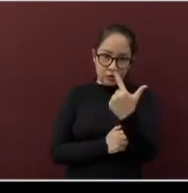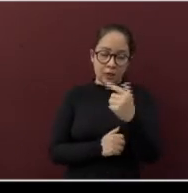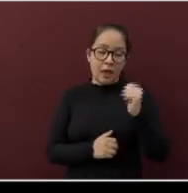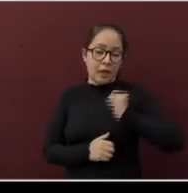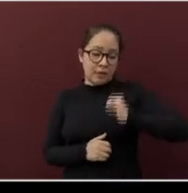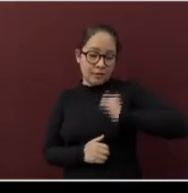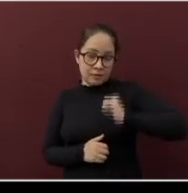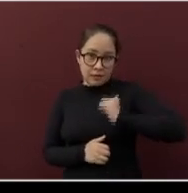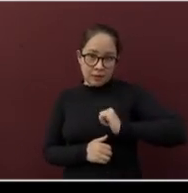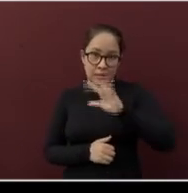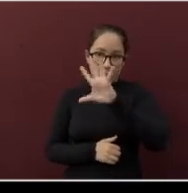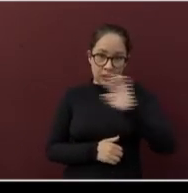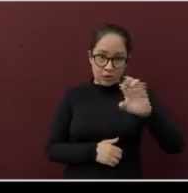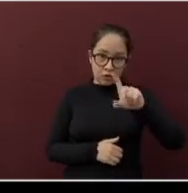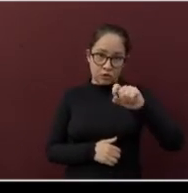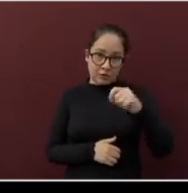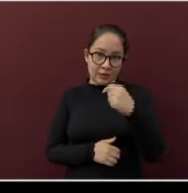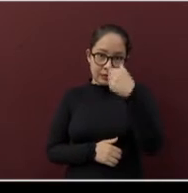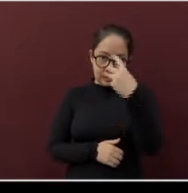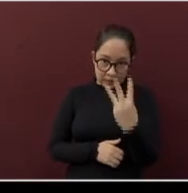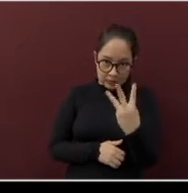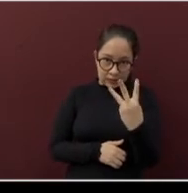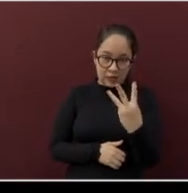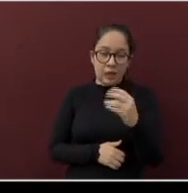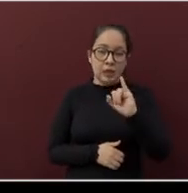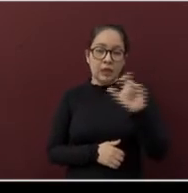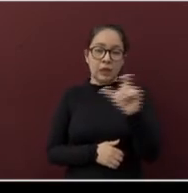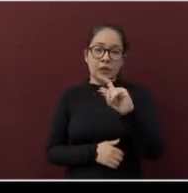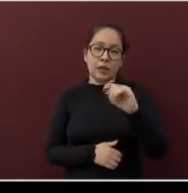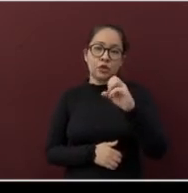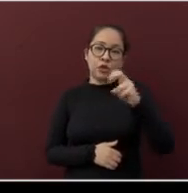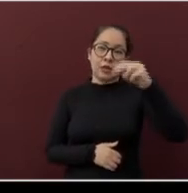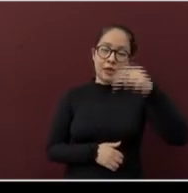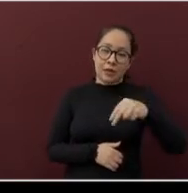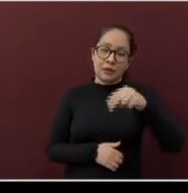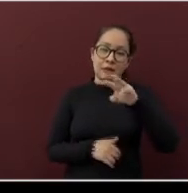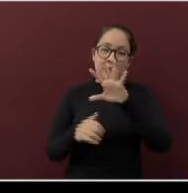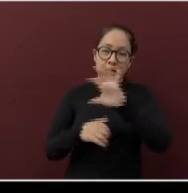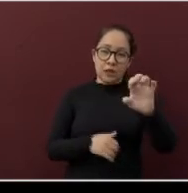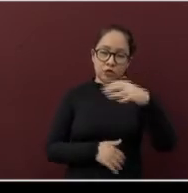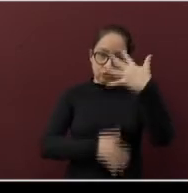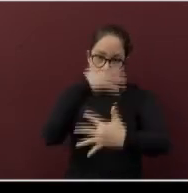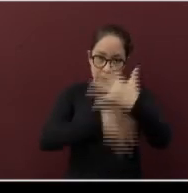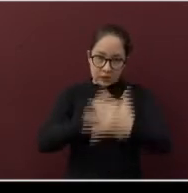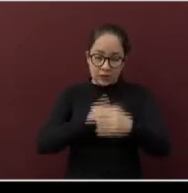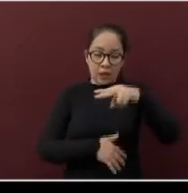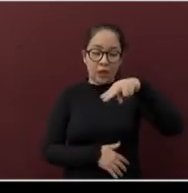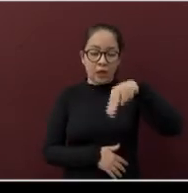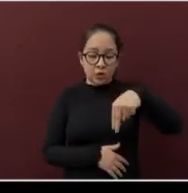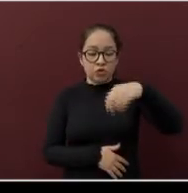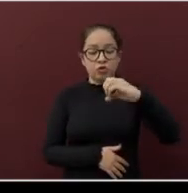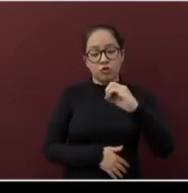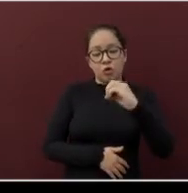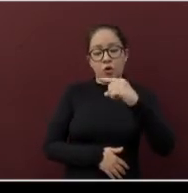antigua 523 listas o kid land 515 nogales